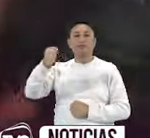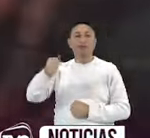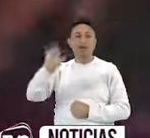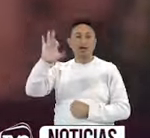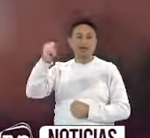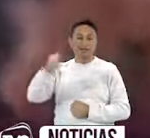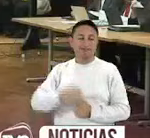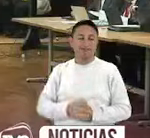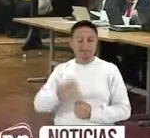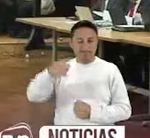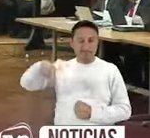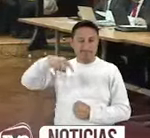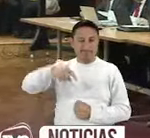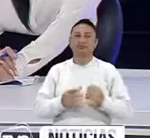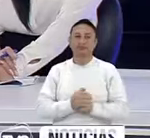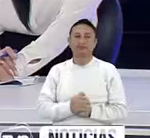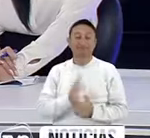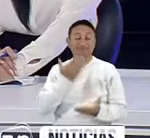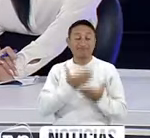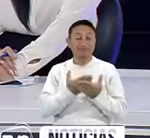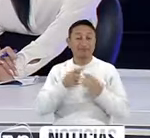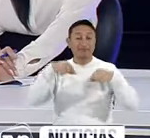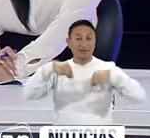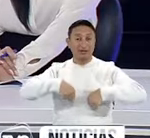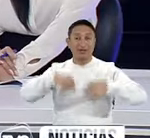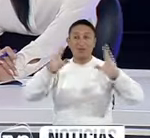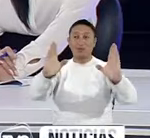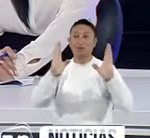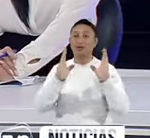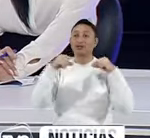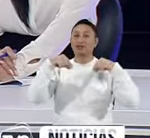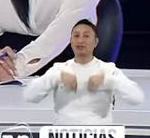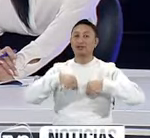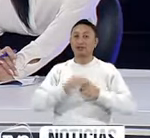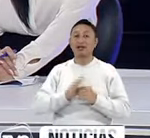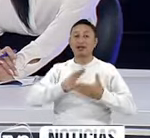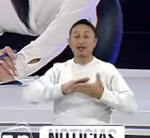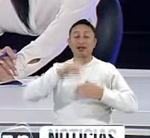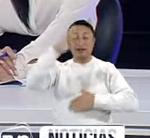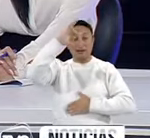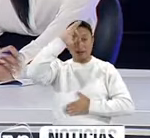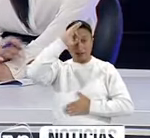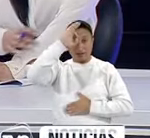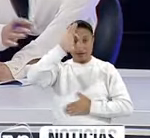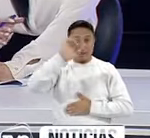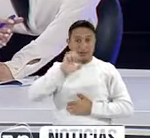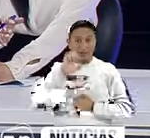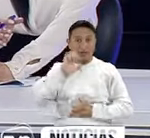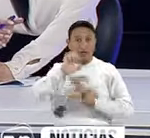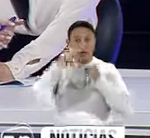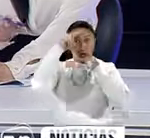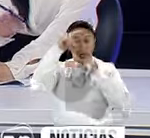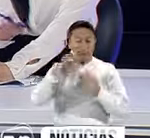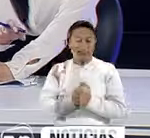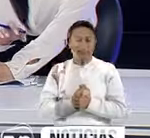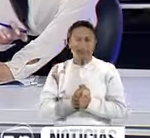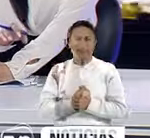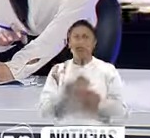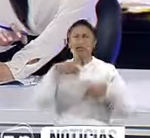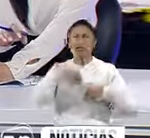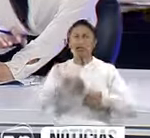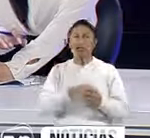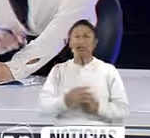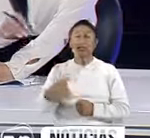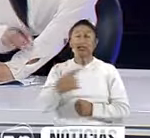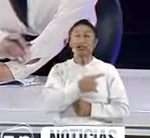regresamos. En sintonía de la emisión estelar de TVC Noticias, debido a la grave crisis que atraviesa el sistema de salud del